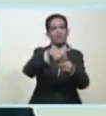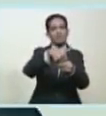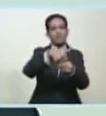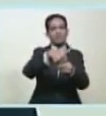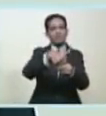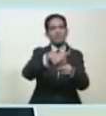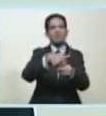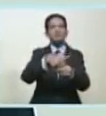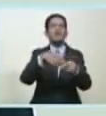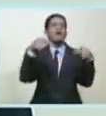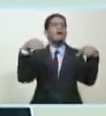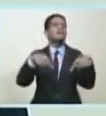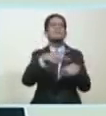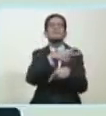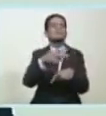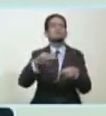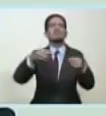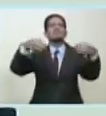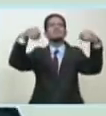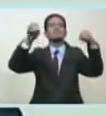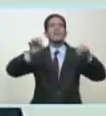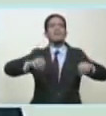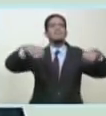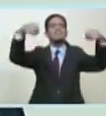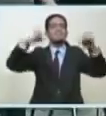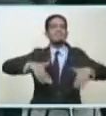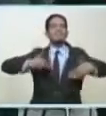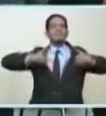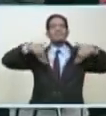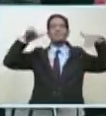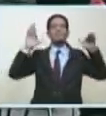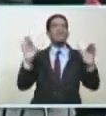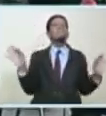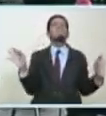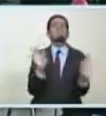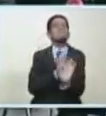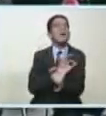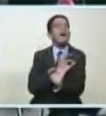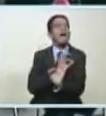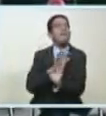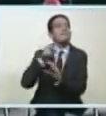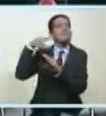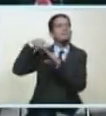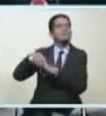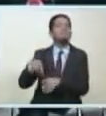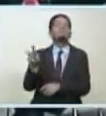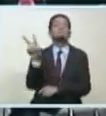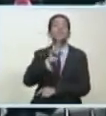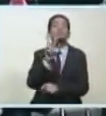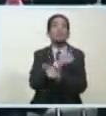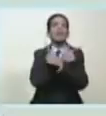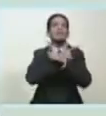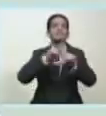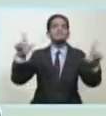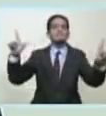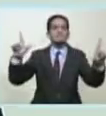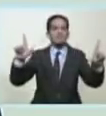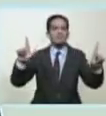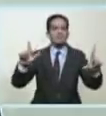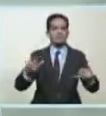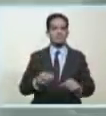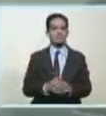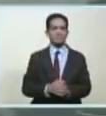electorales, aquí no se rinde nadie, aquí no nos domina el imperio. Venezuela es libre, soberana e